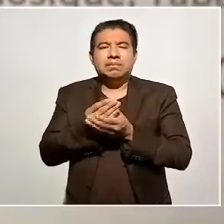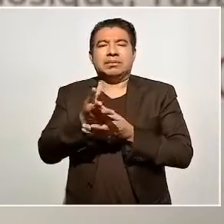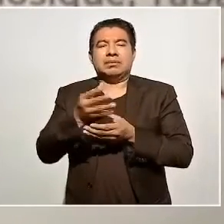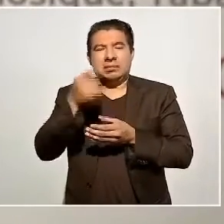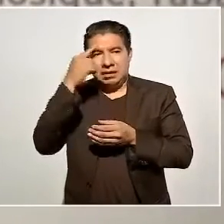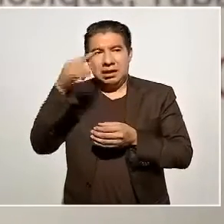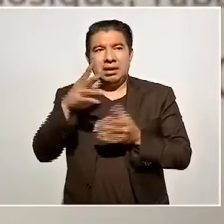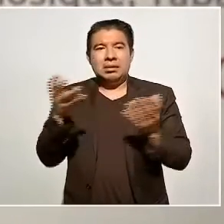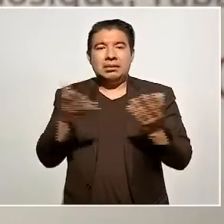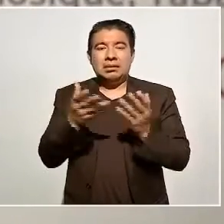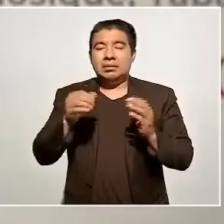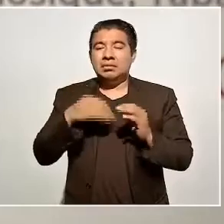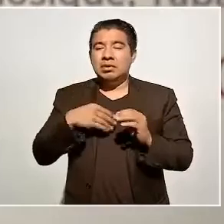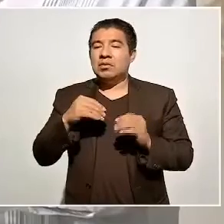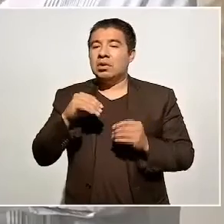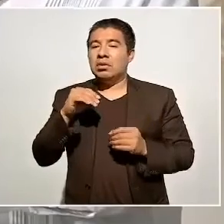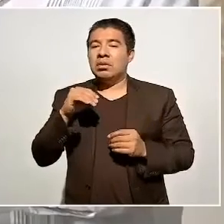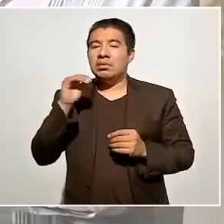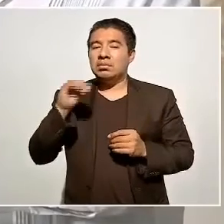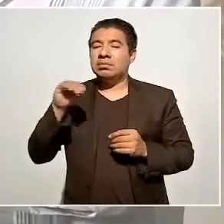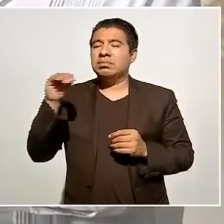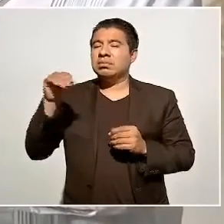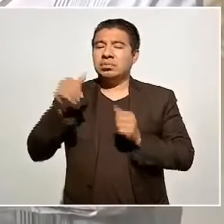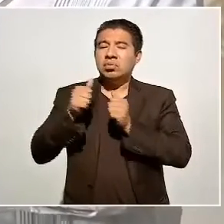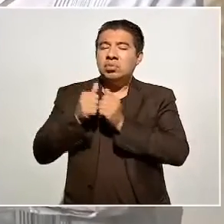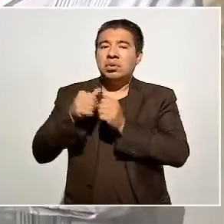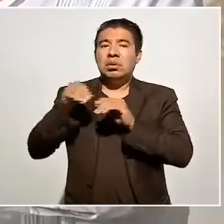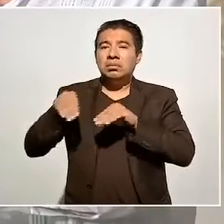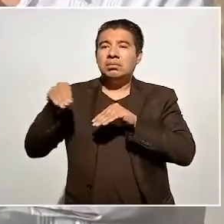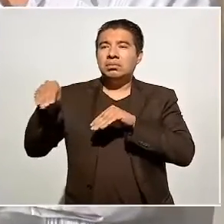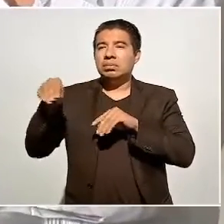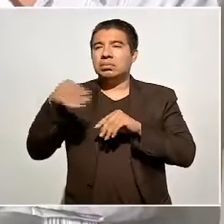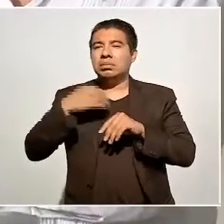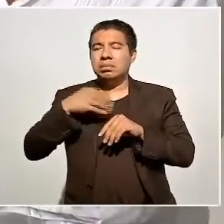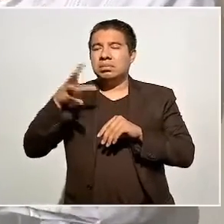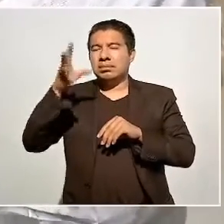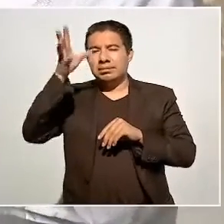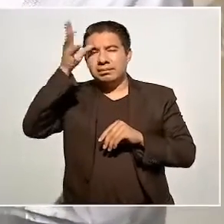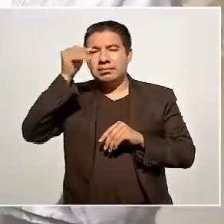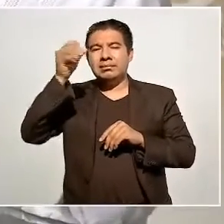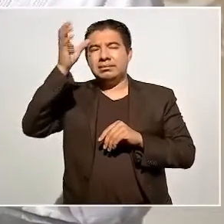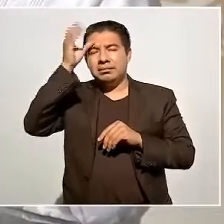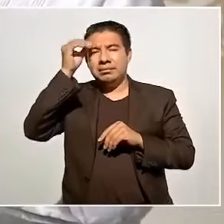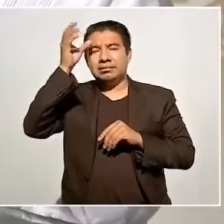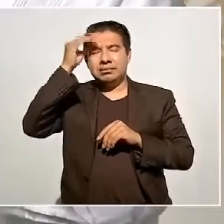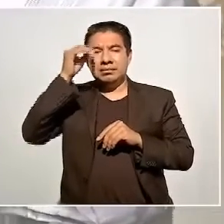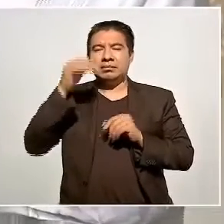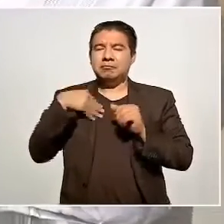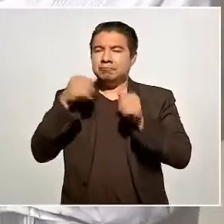dicha enorme de acompañar al maestro Pellicer y de escuchar